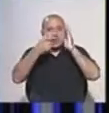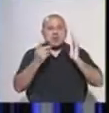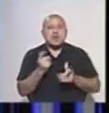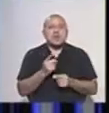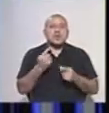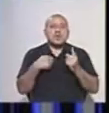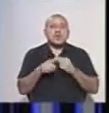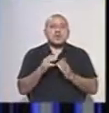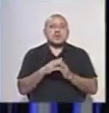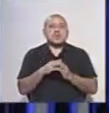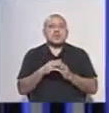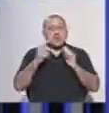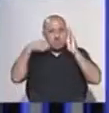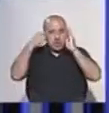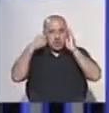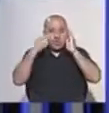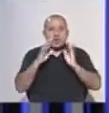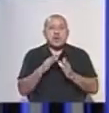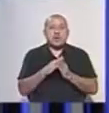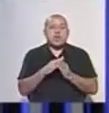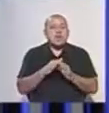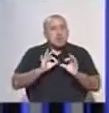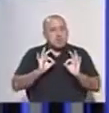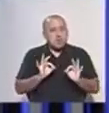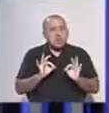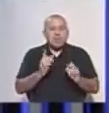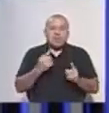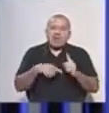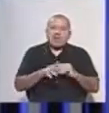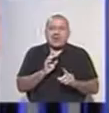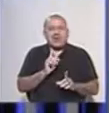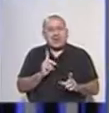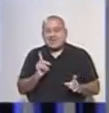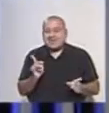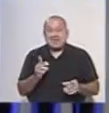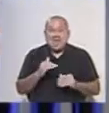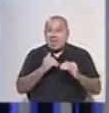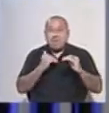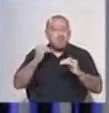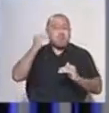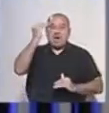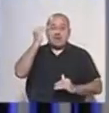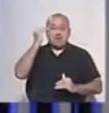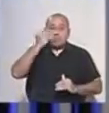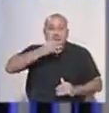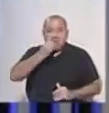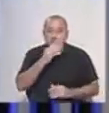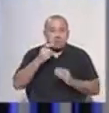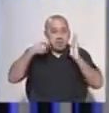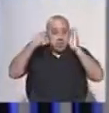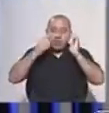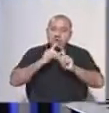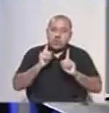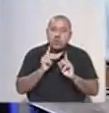parece una muy buena película respondiendo a tu pregunta, pero no me parece el peliculón ni la mejor película que haya visto en mi vida. Bien, perfecto. Me parece